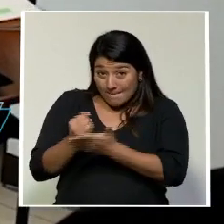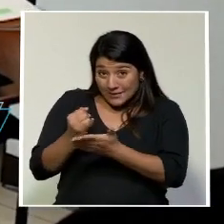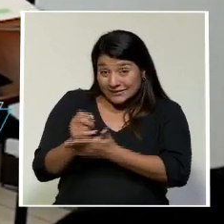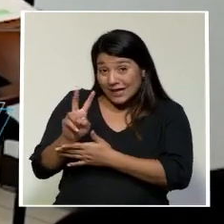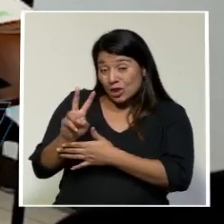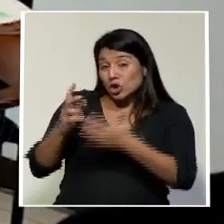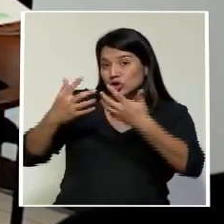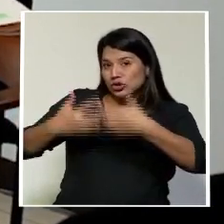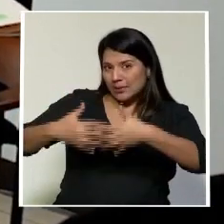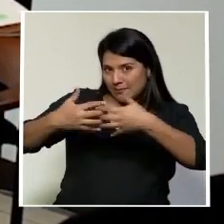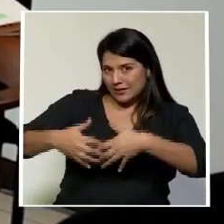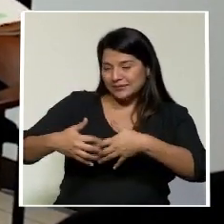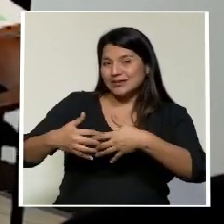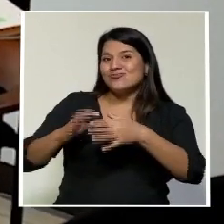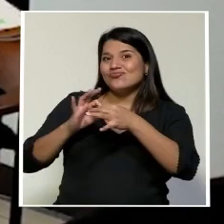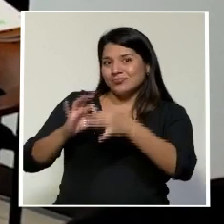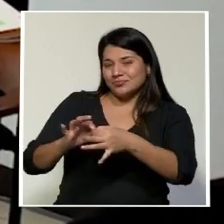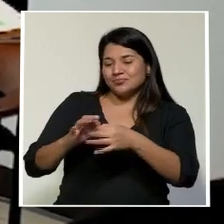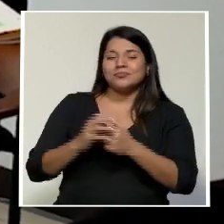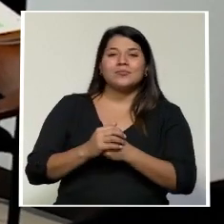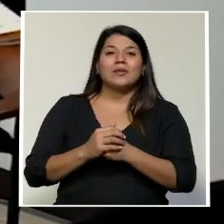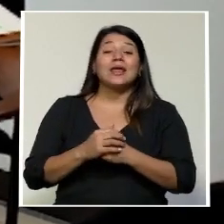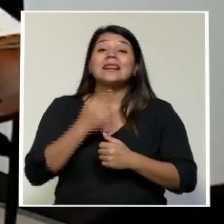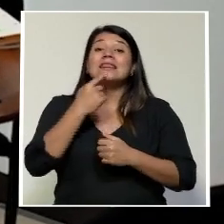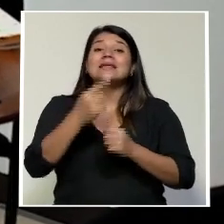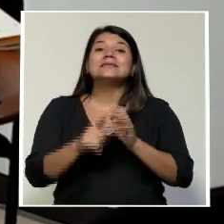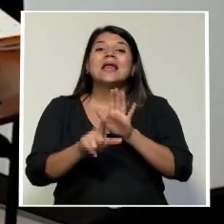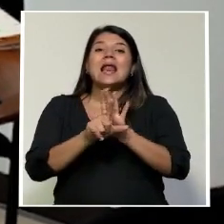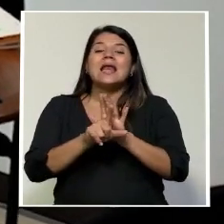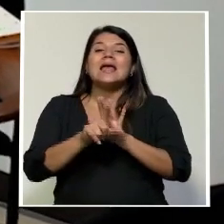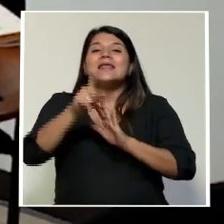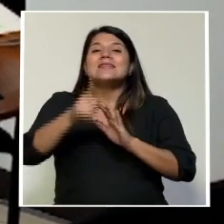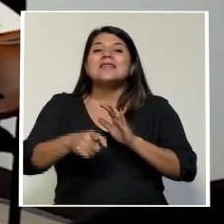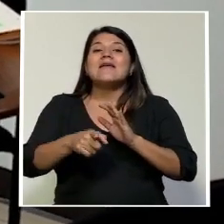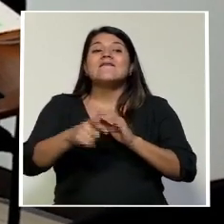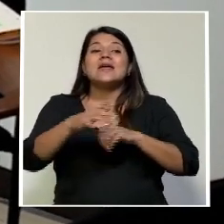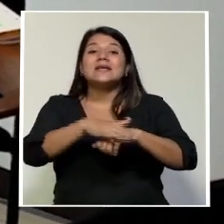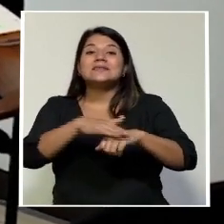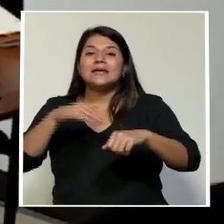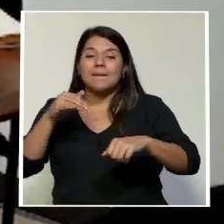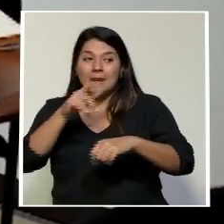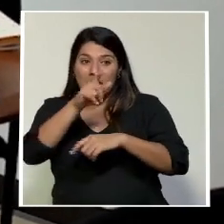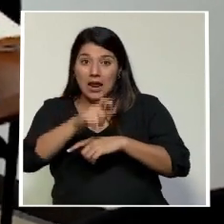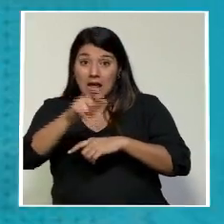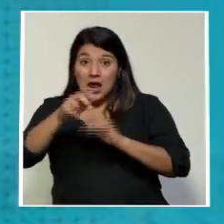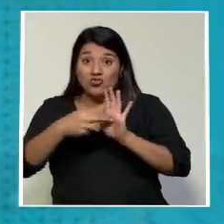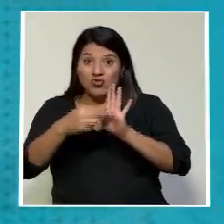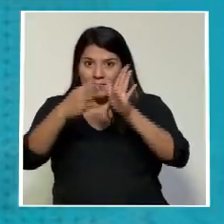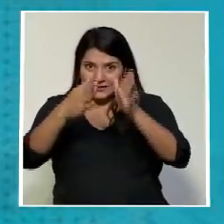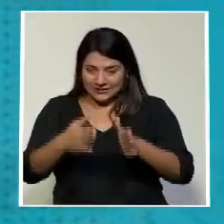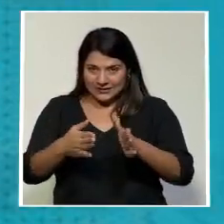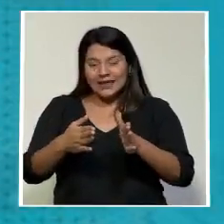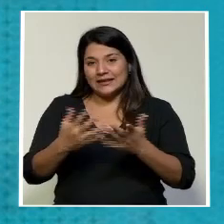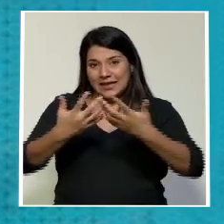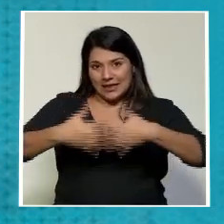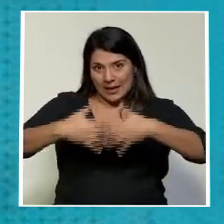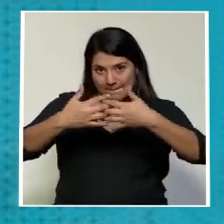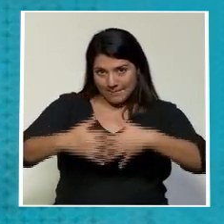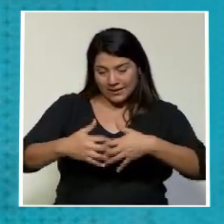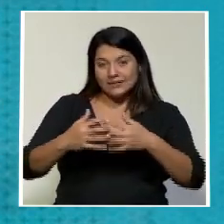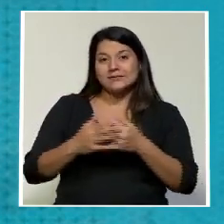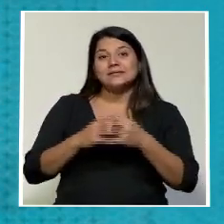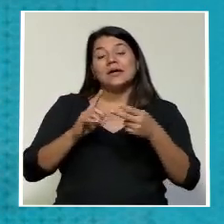causa. Uno de los puntos que señala la ley es que debe llamarse a los representantes de las personas jurídicas cuando éstas se vean involucrados